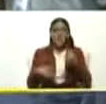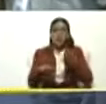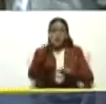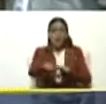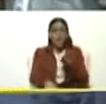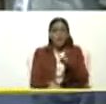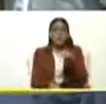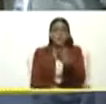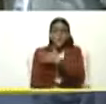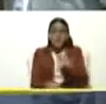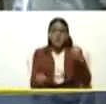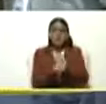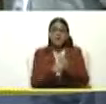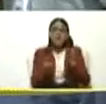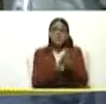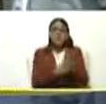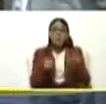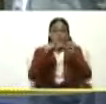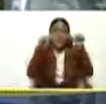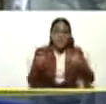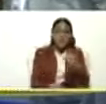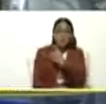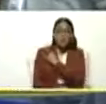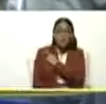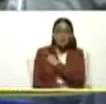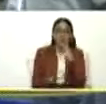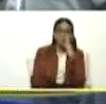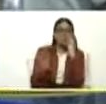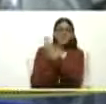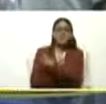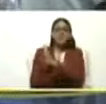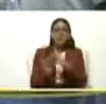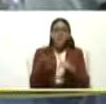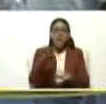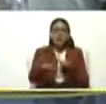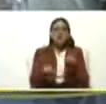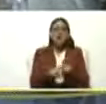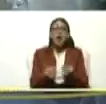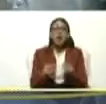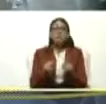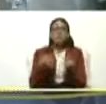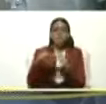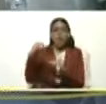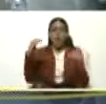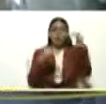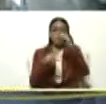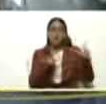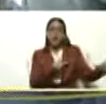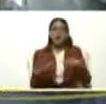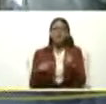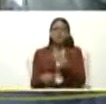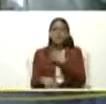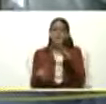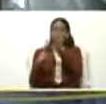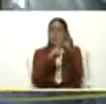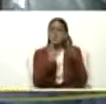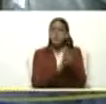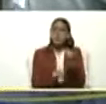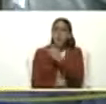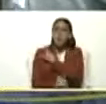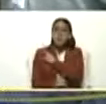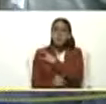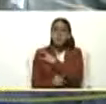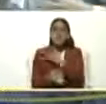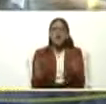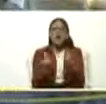quieres estudiar una ingeniería... Directamente. Y llevo un año de preparación en universidad si escojo una carrera universitaria que esté